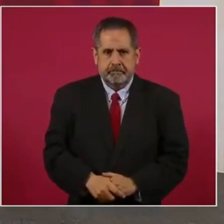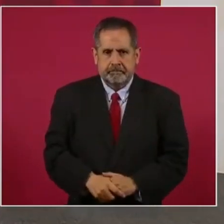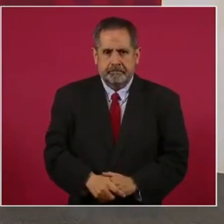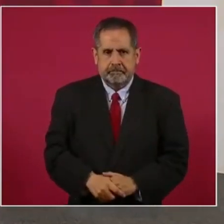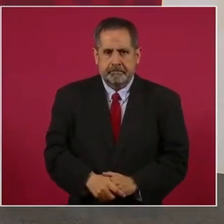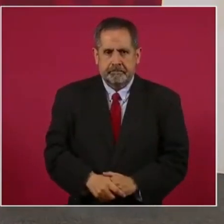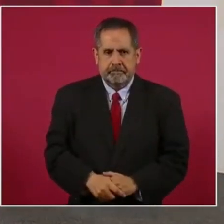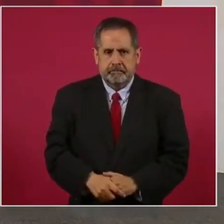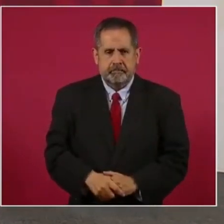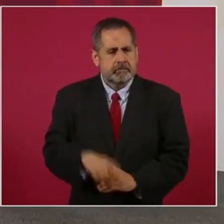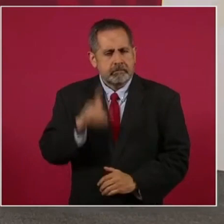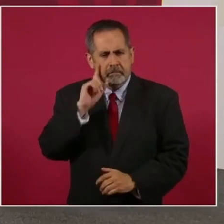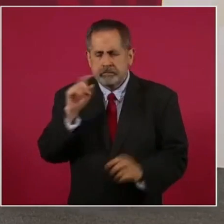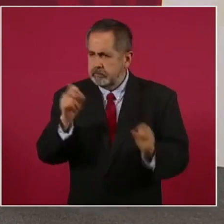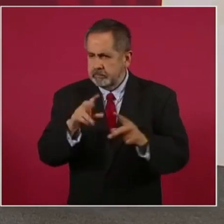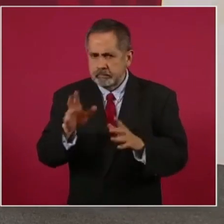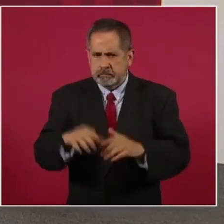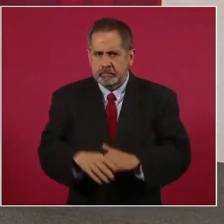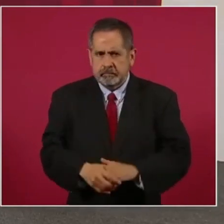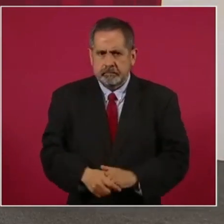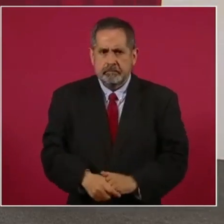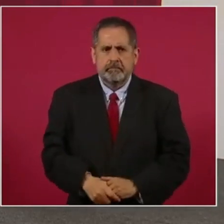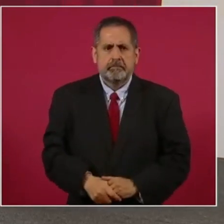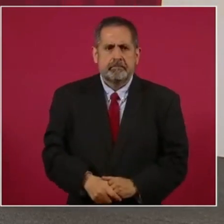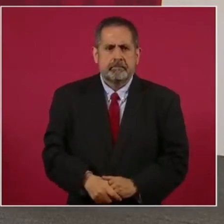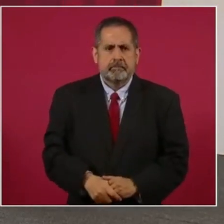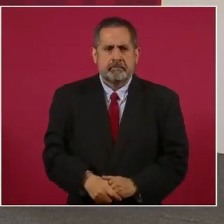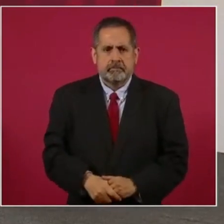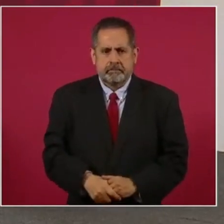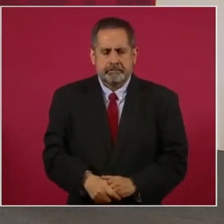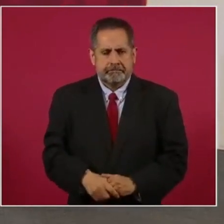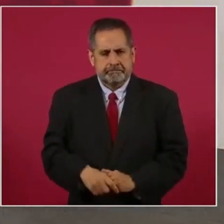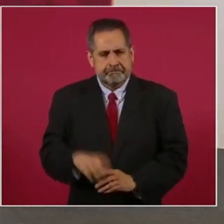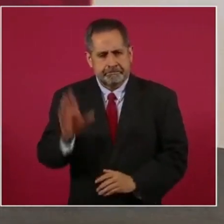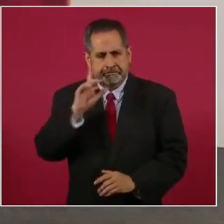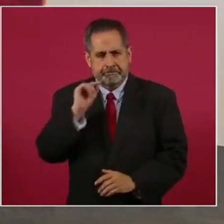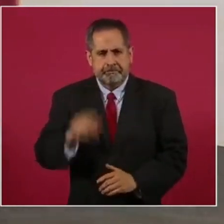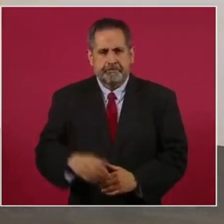Comentarios sobre Es mañana, ¿verdad? Sí, mañana. Gracias.